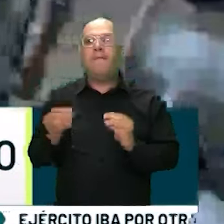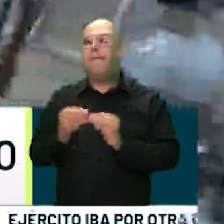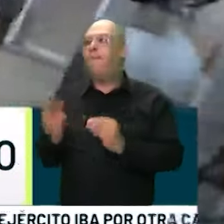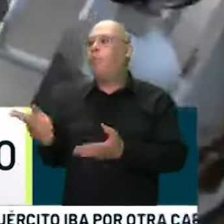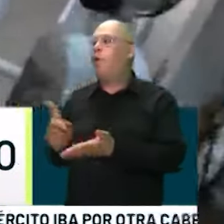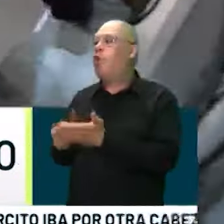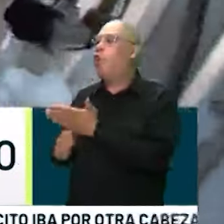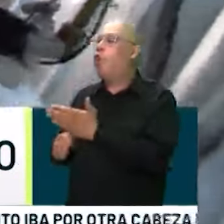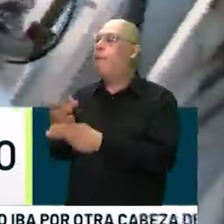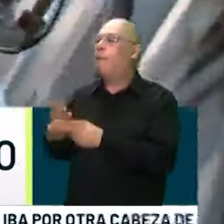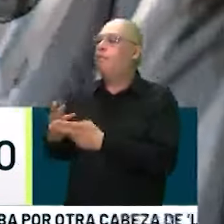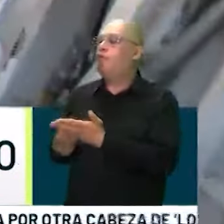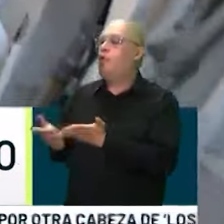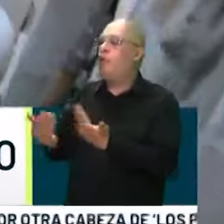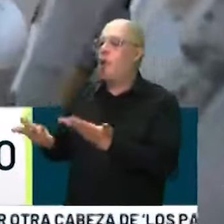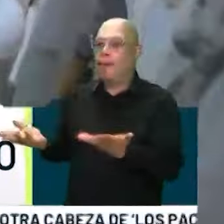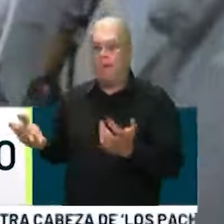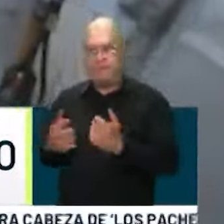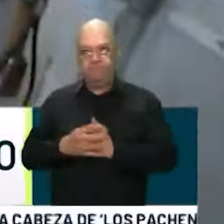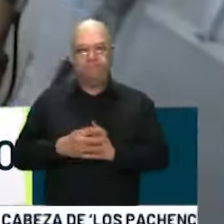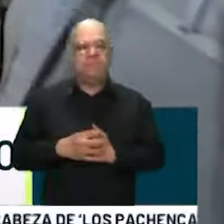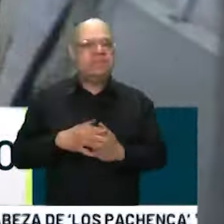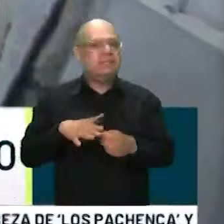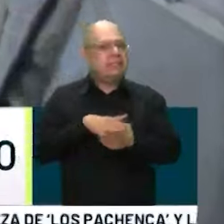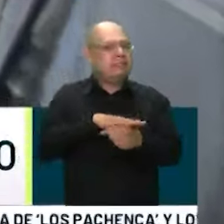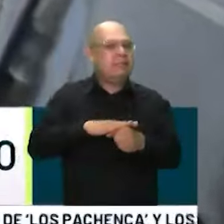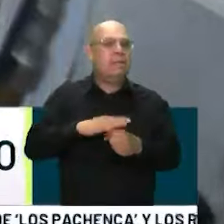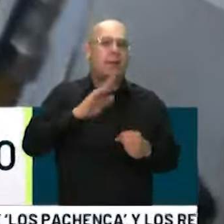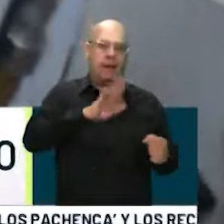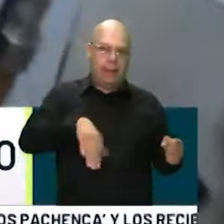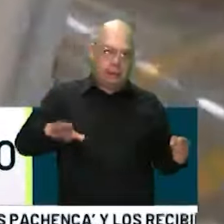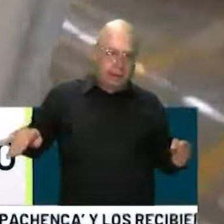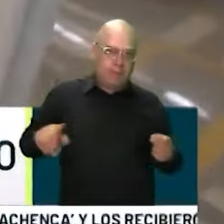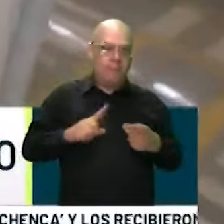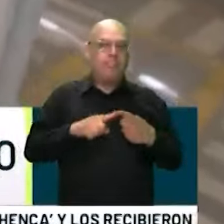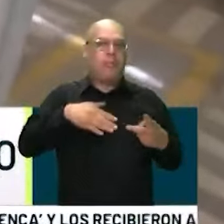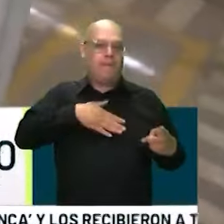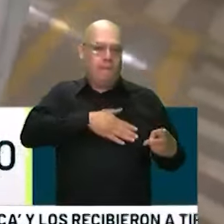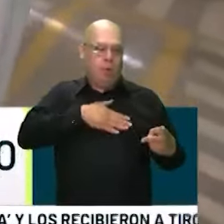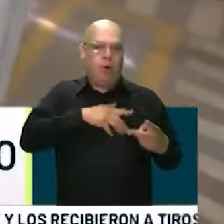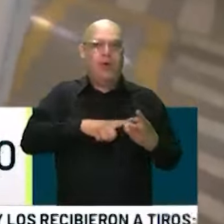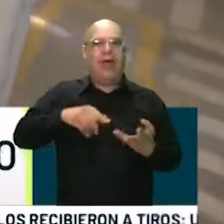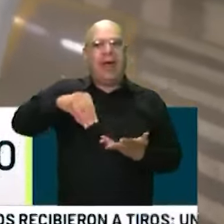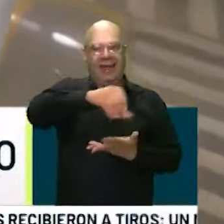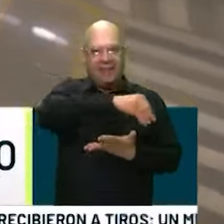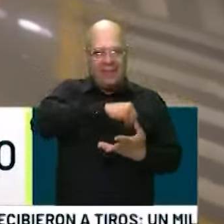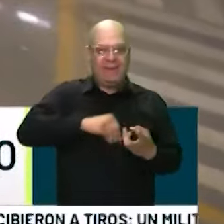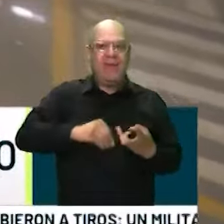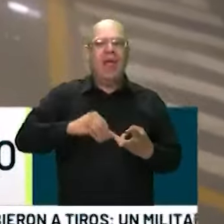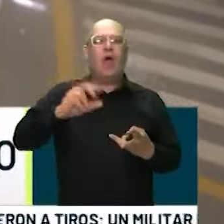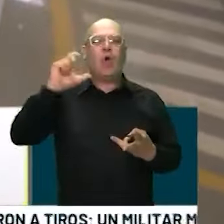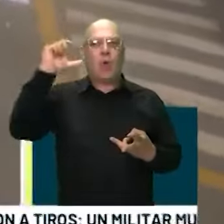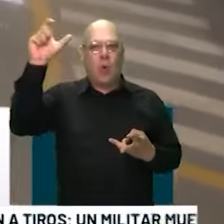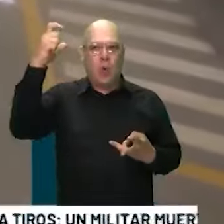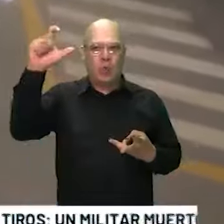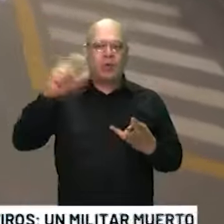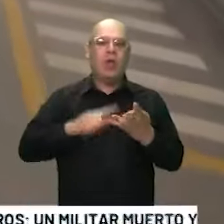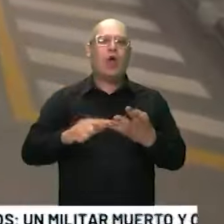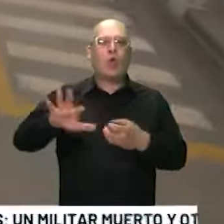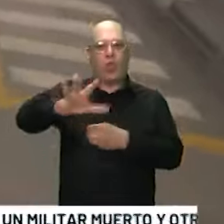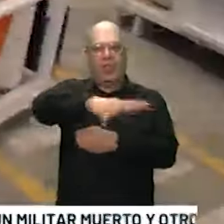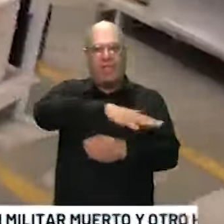funcionario. Los territorios que más casos presentan son Antioquia, Bolívar, Atlántico, Norte de Santander y Cundinamarca. El gremio